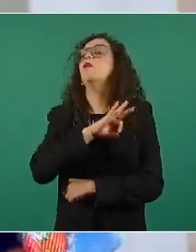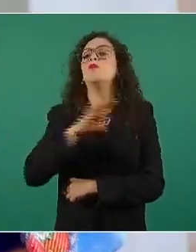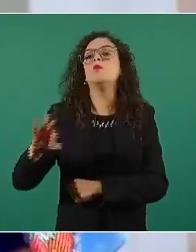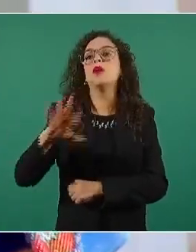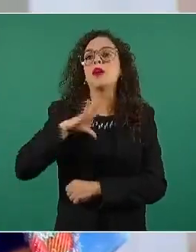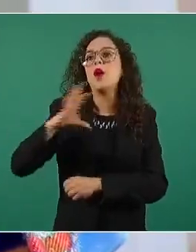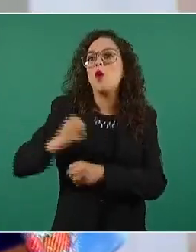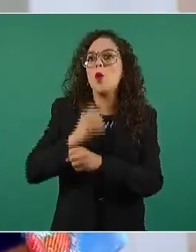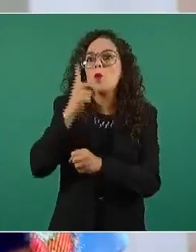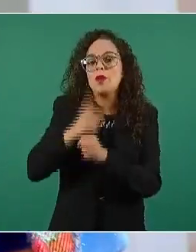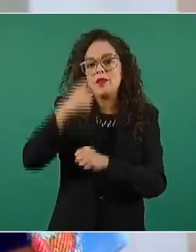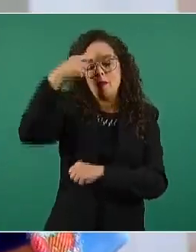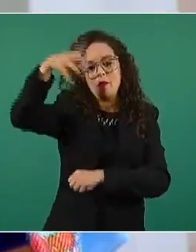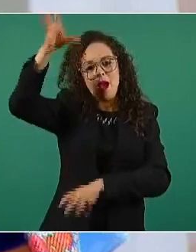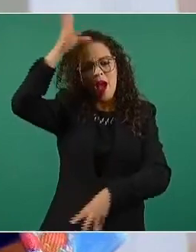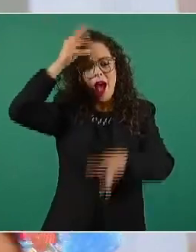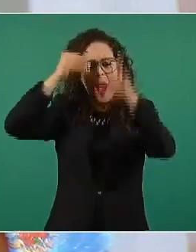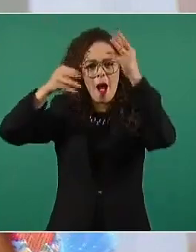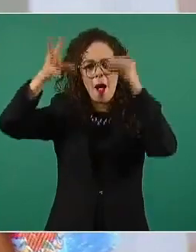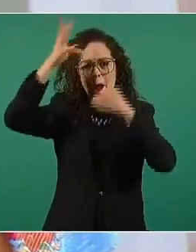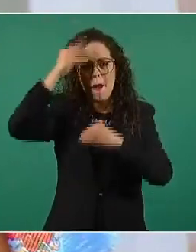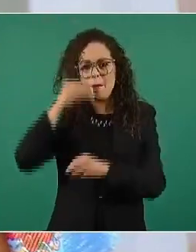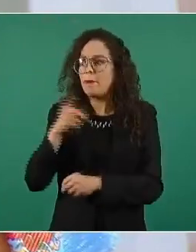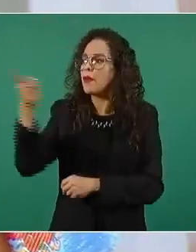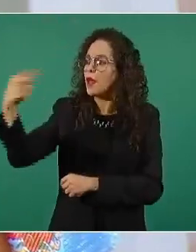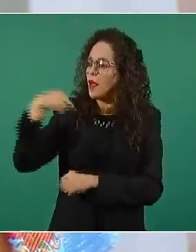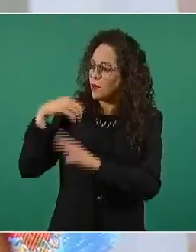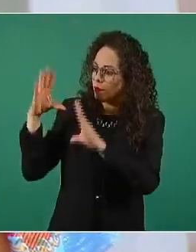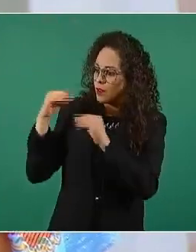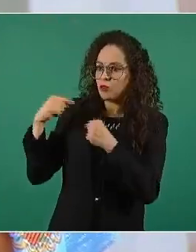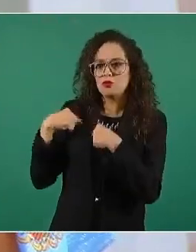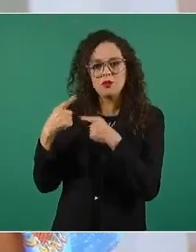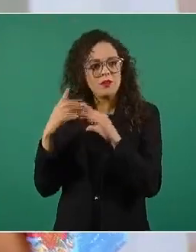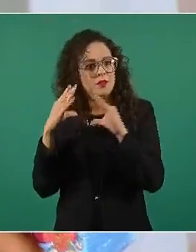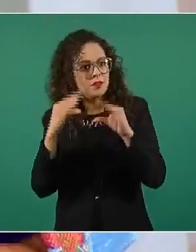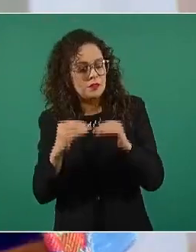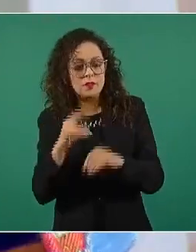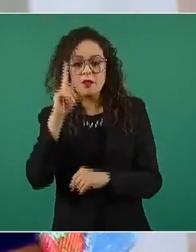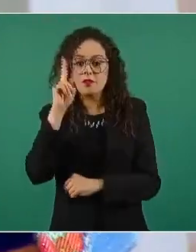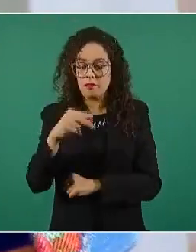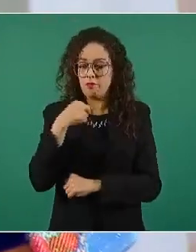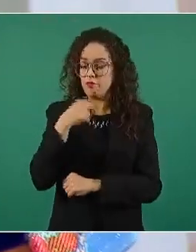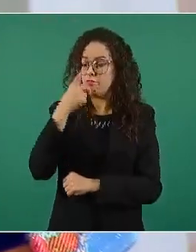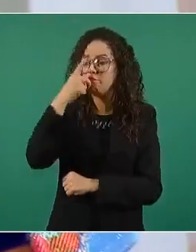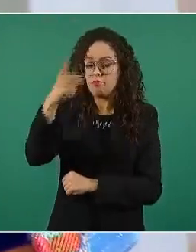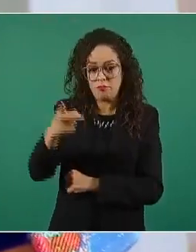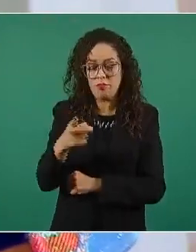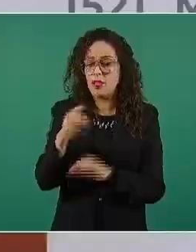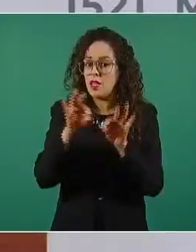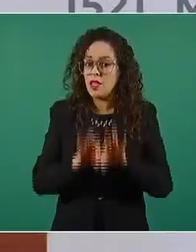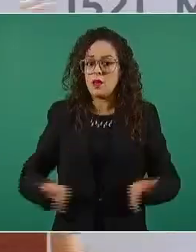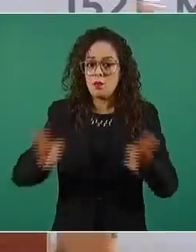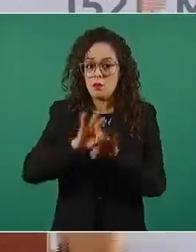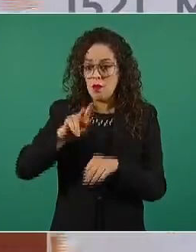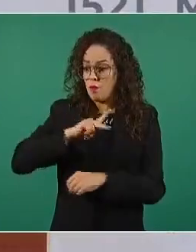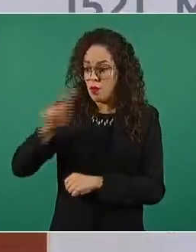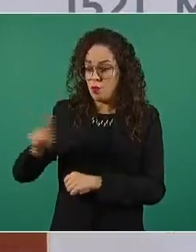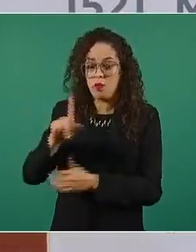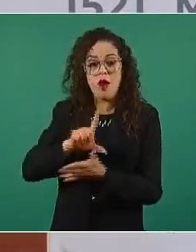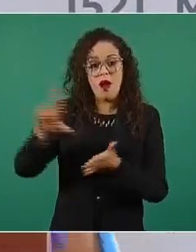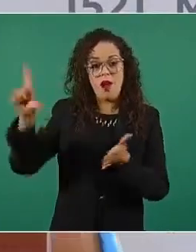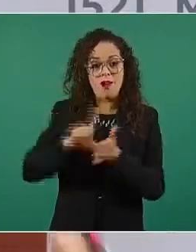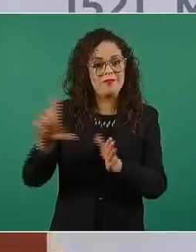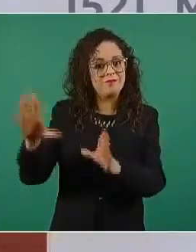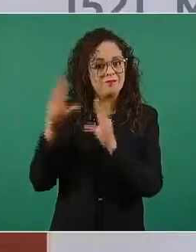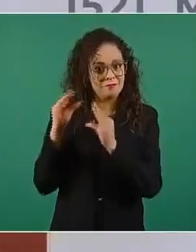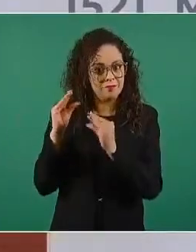otros. Déjenme decirles una lección muy importante de mi pueblo, que todos